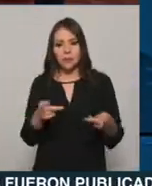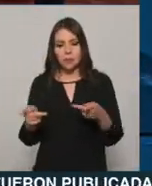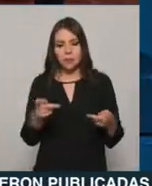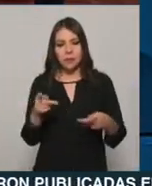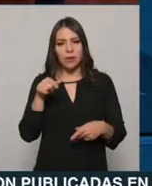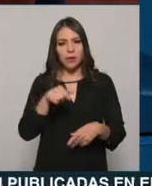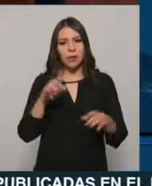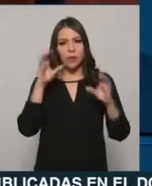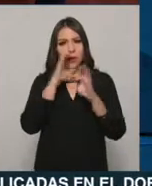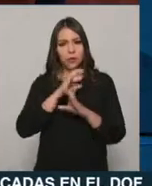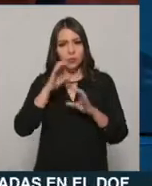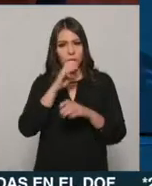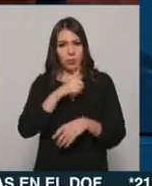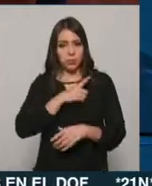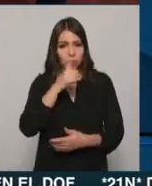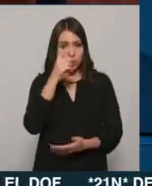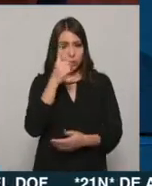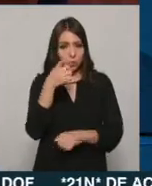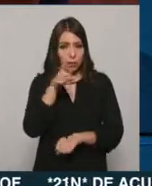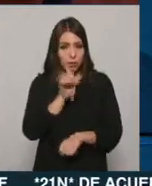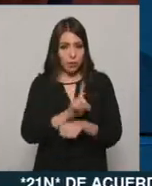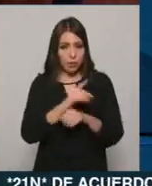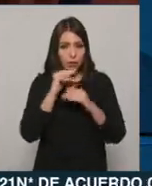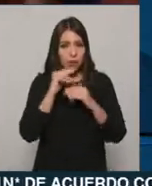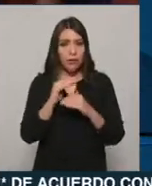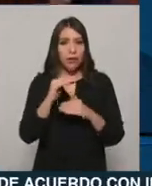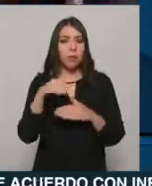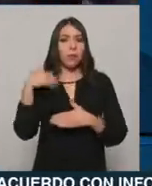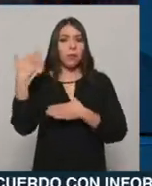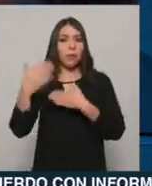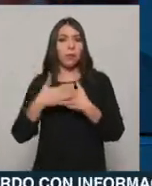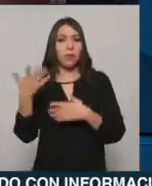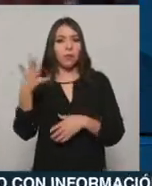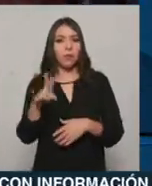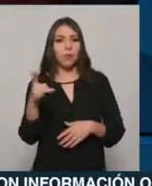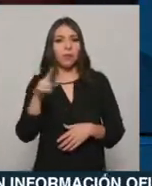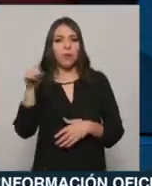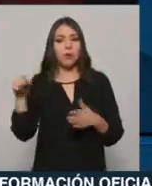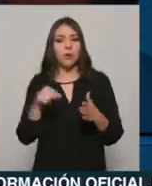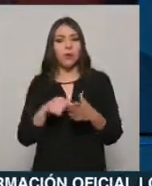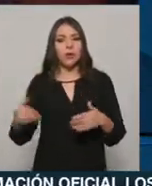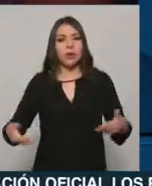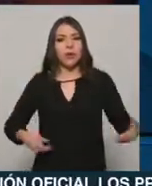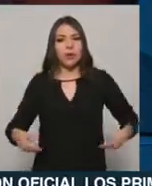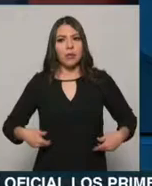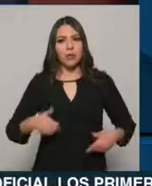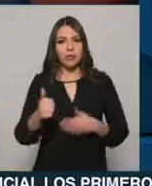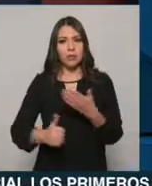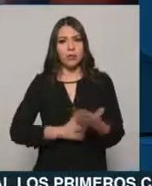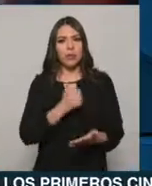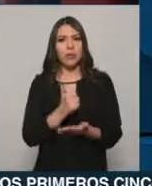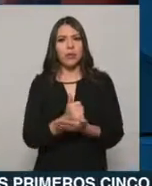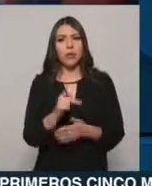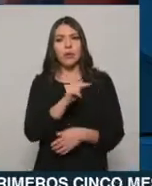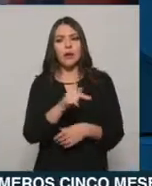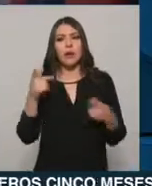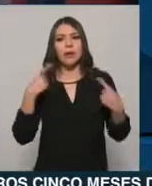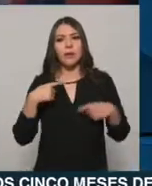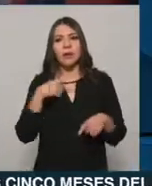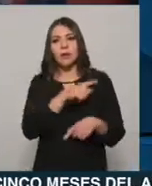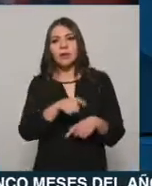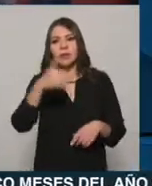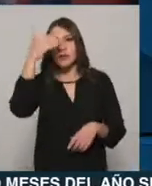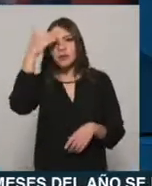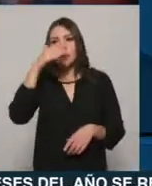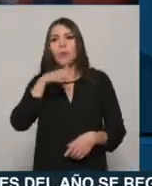este concierto. Es solamente un día hasta ahora programado, el próximo 10 de julio, en el Teatro de la Ciudad Esperanza Iris, pues para que nuestra audiencia sepa